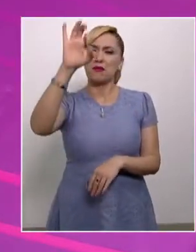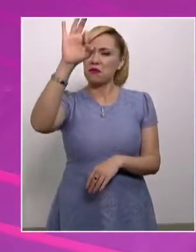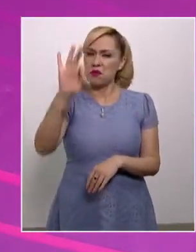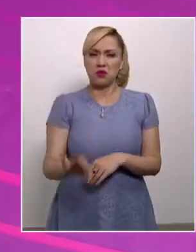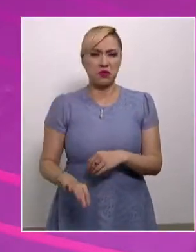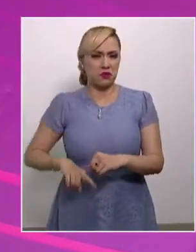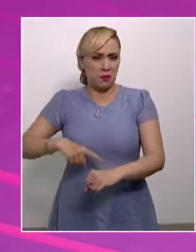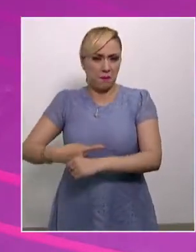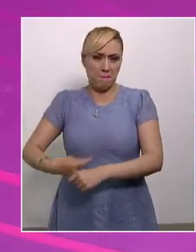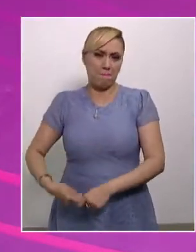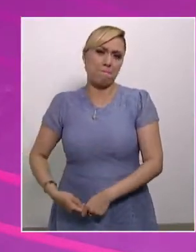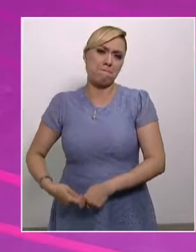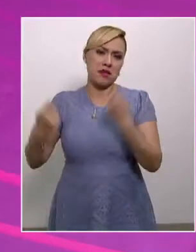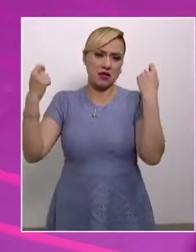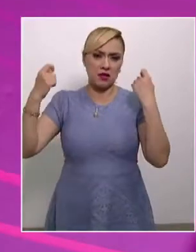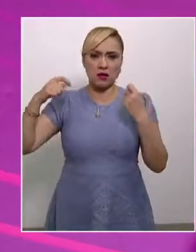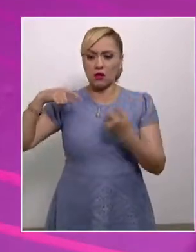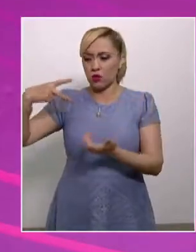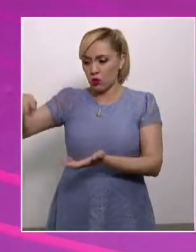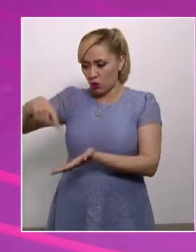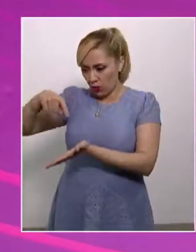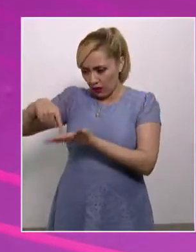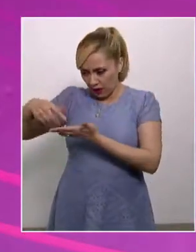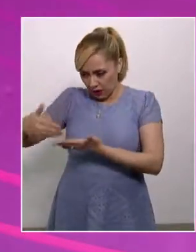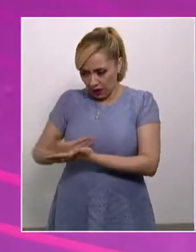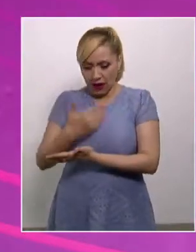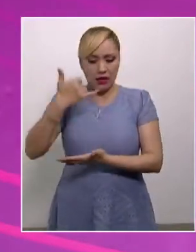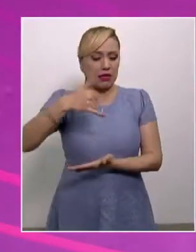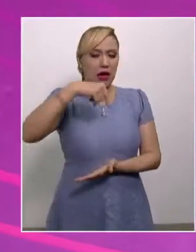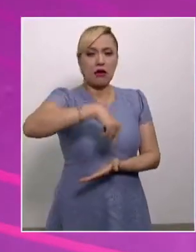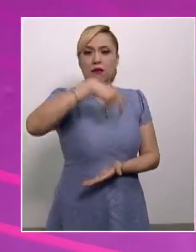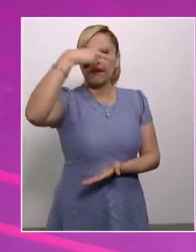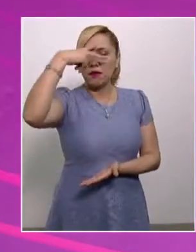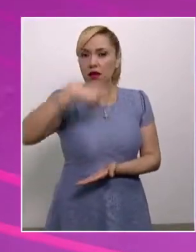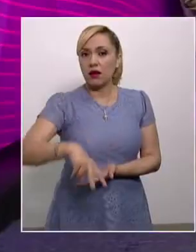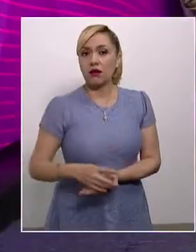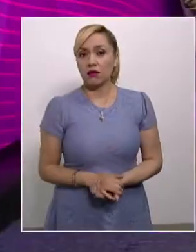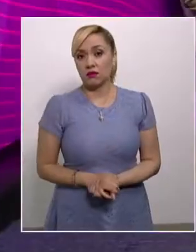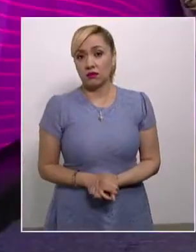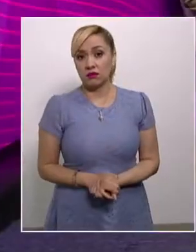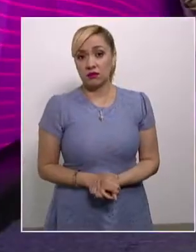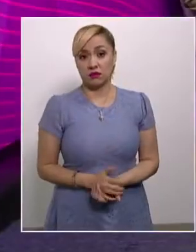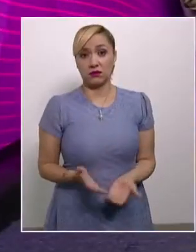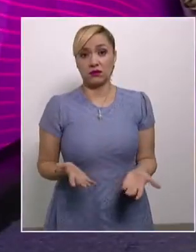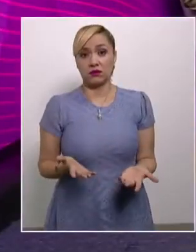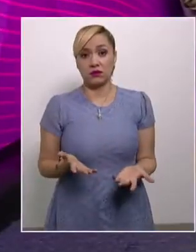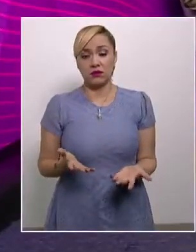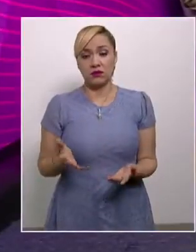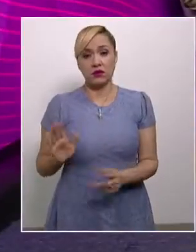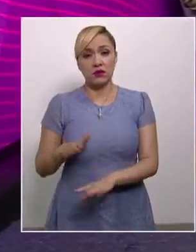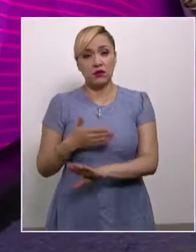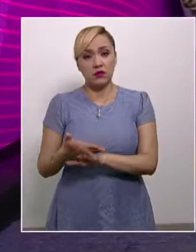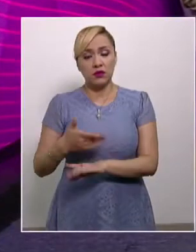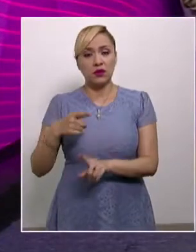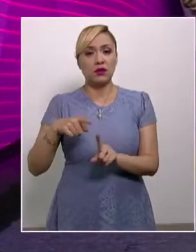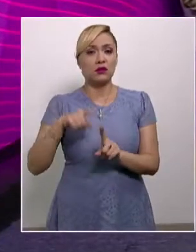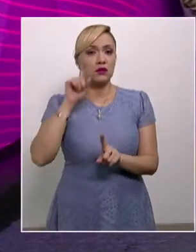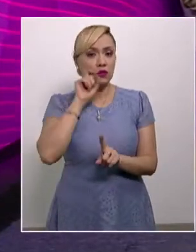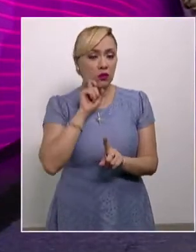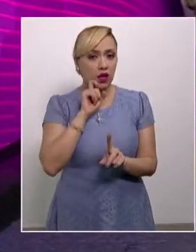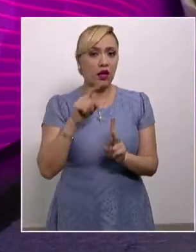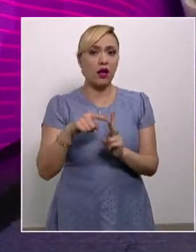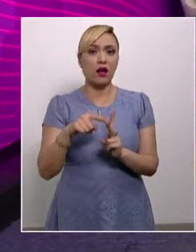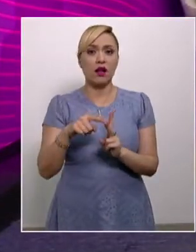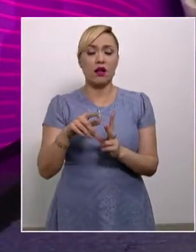de origen y en tránsito, acá mismo en México. Entonces, estamos hablando de un tema en cuestiones de violencia sexual y de género y de diversidades